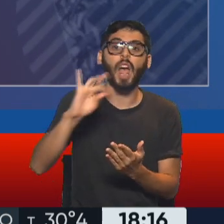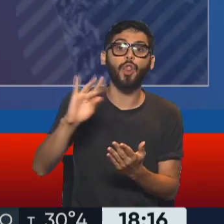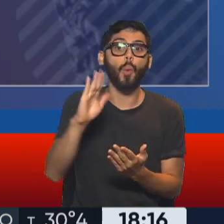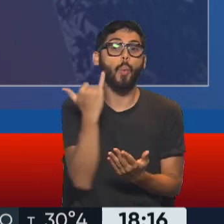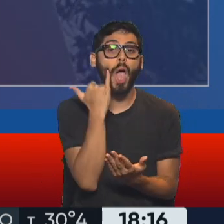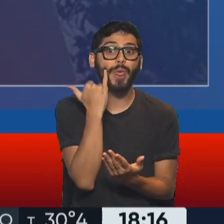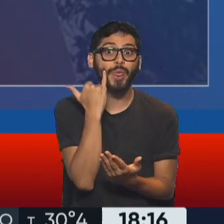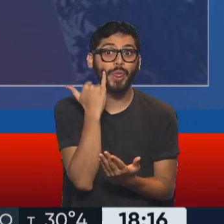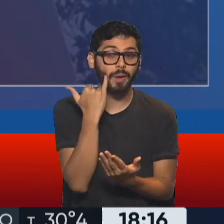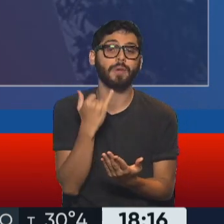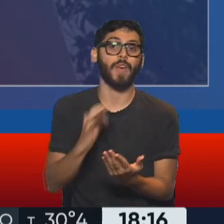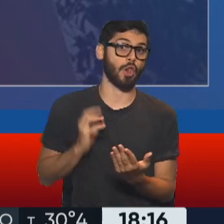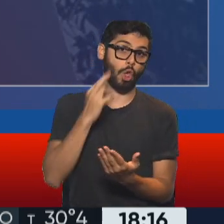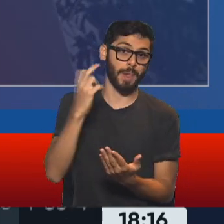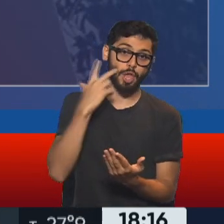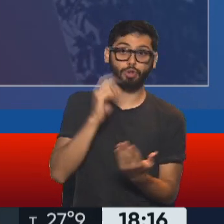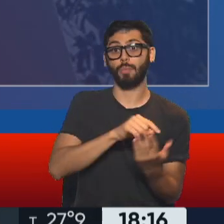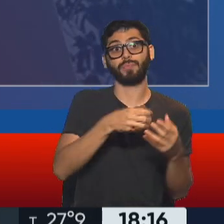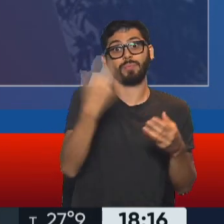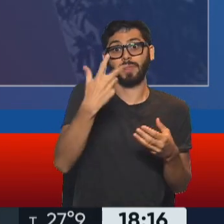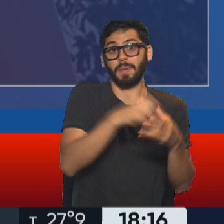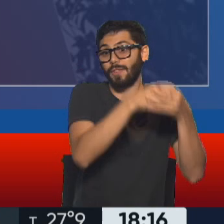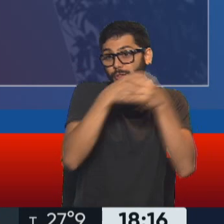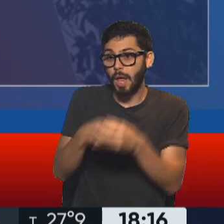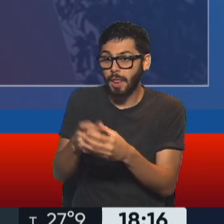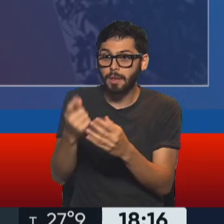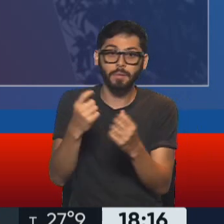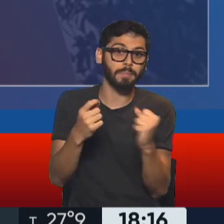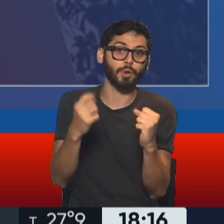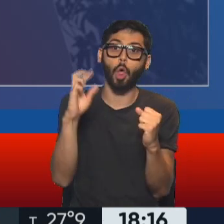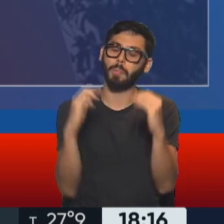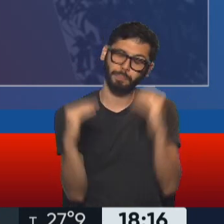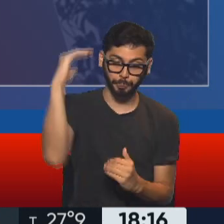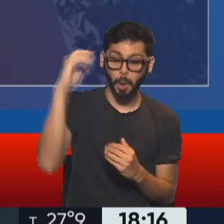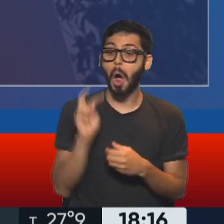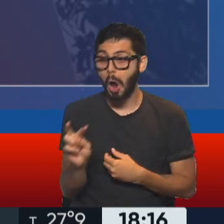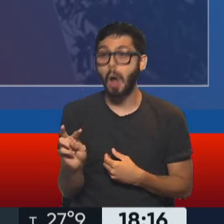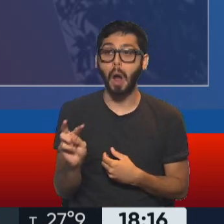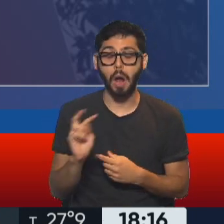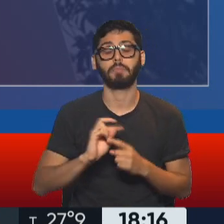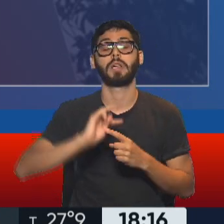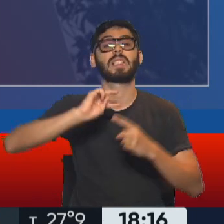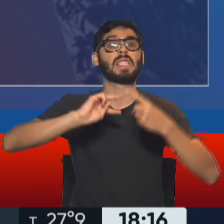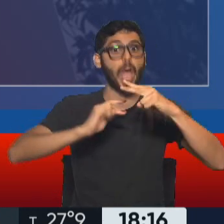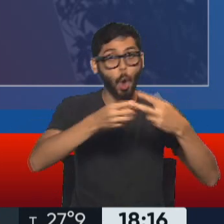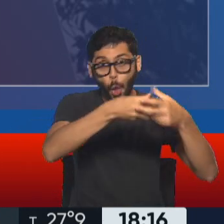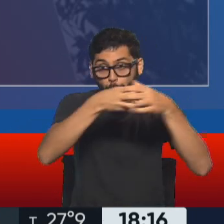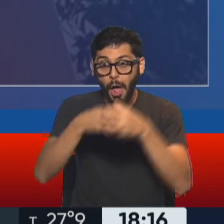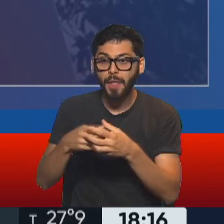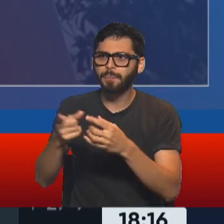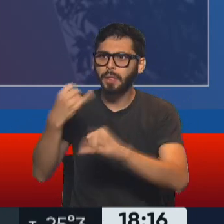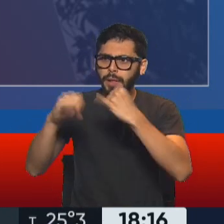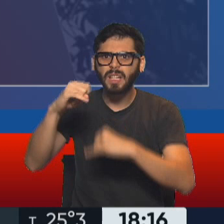primer trimestre, y se encontró que acá había habido una mega devaluación que había desestabilizado todo. En la segunda revisión se encontró que las tasas de interés habían saltado a